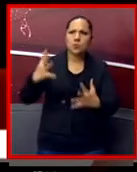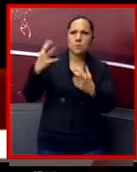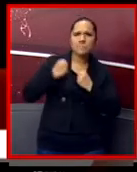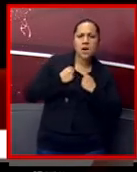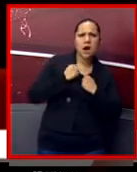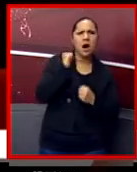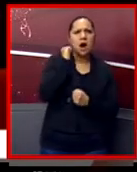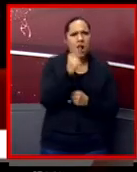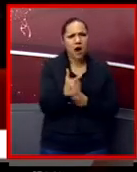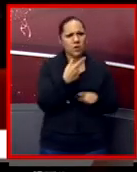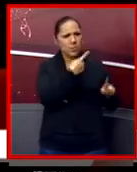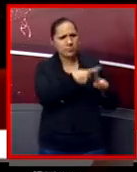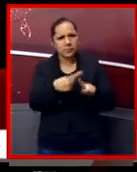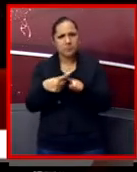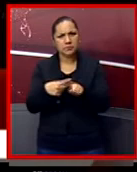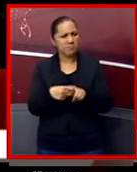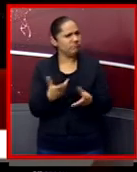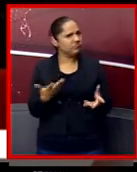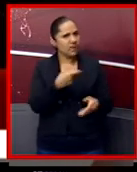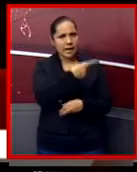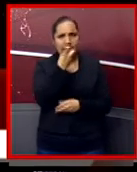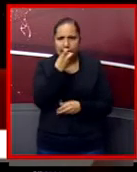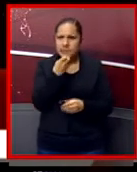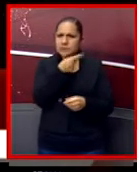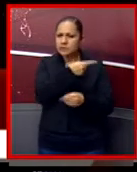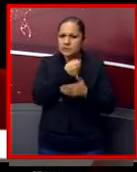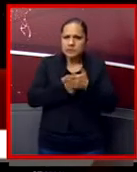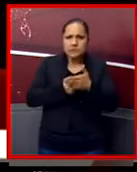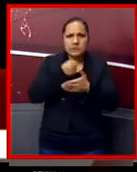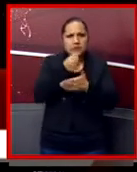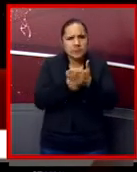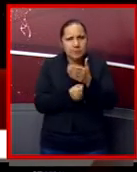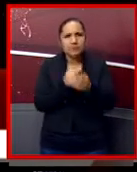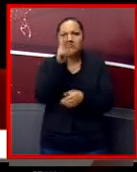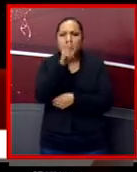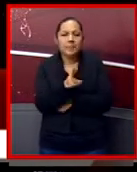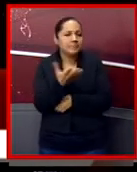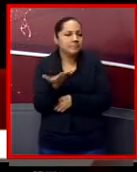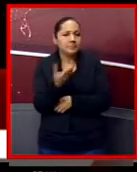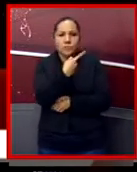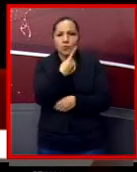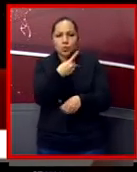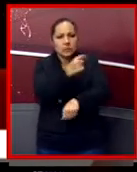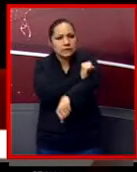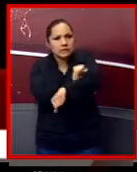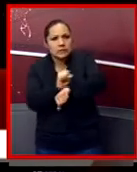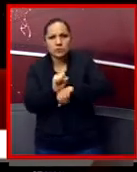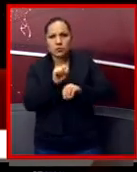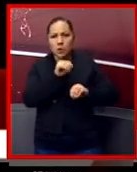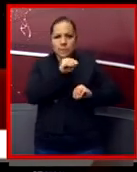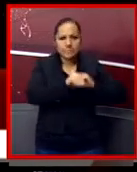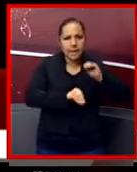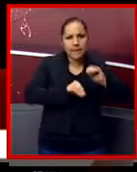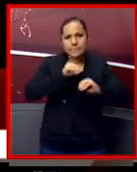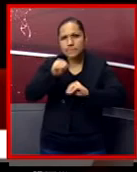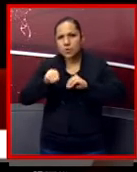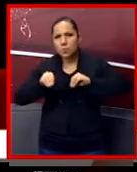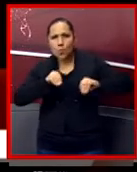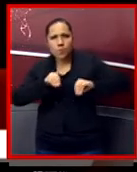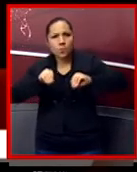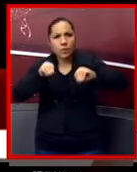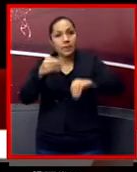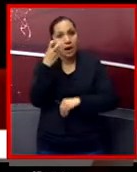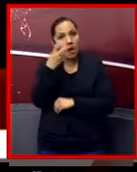pero persistentes las que han permitido que las mujeres en este país tengamos las